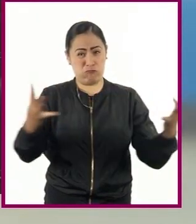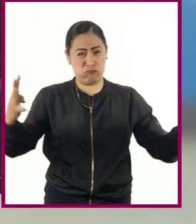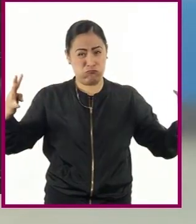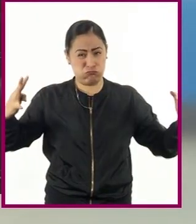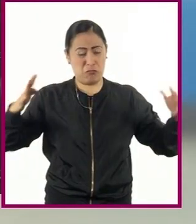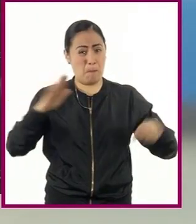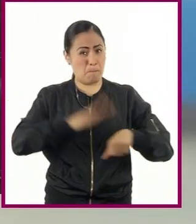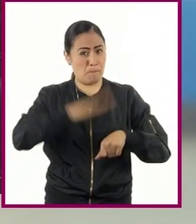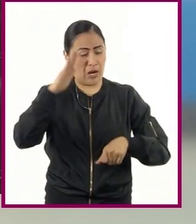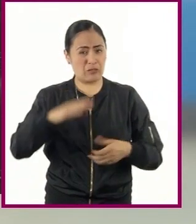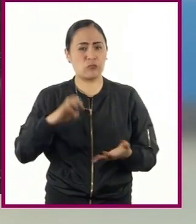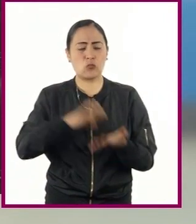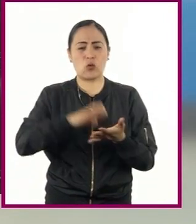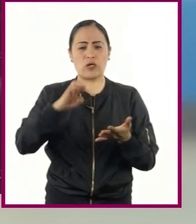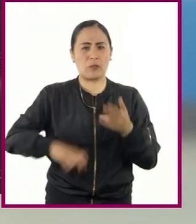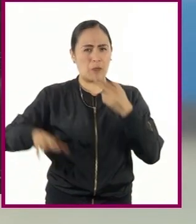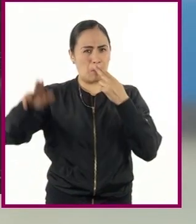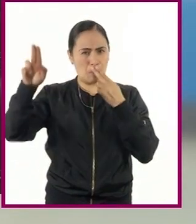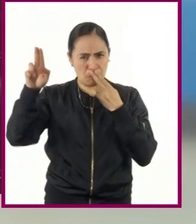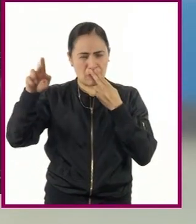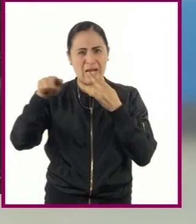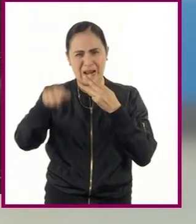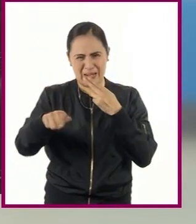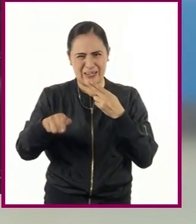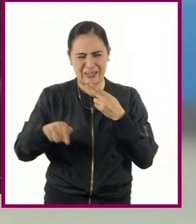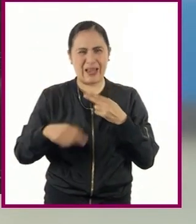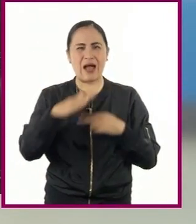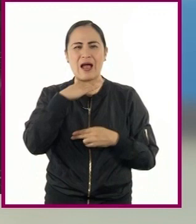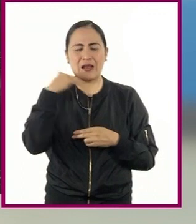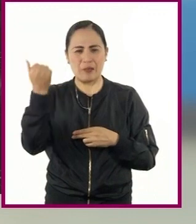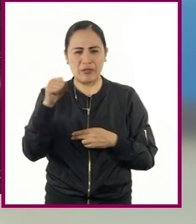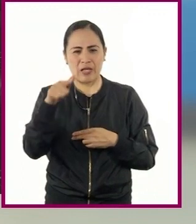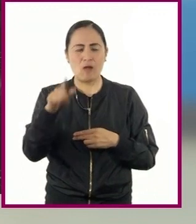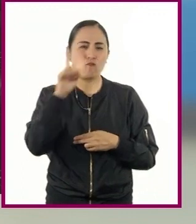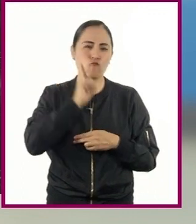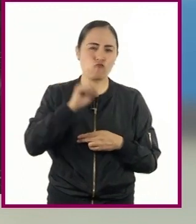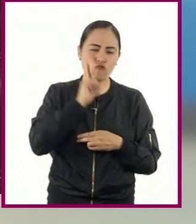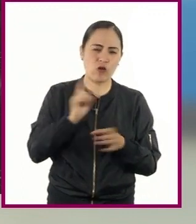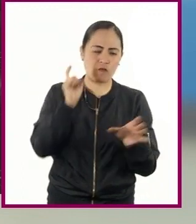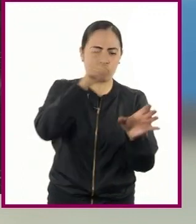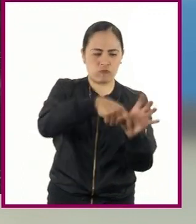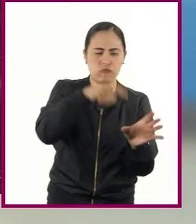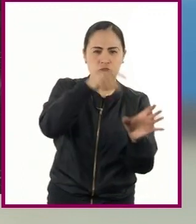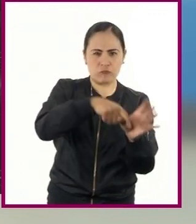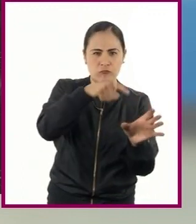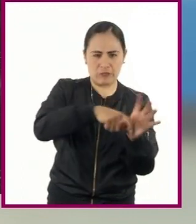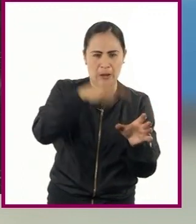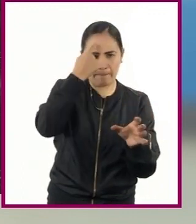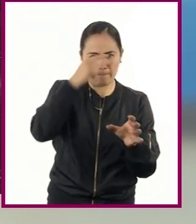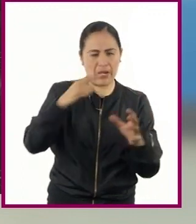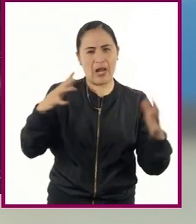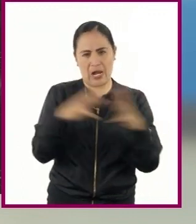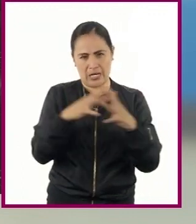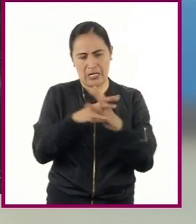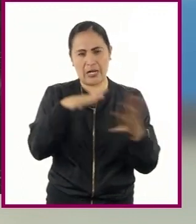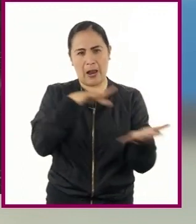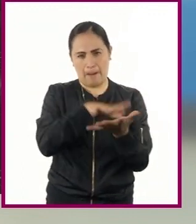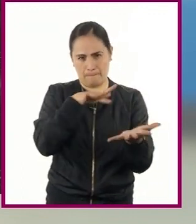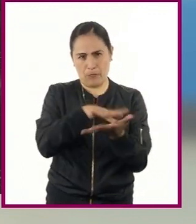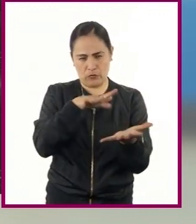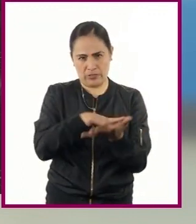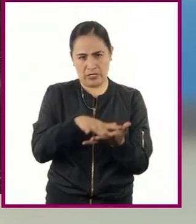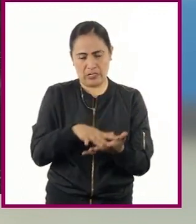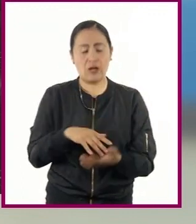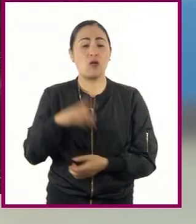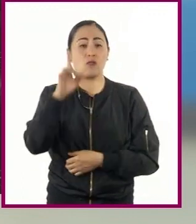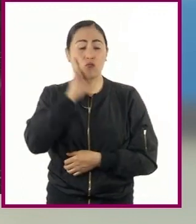Alemania nazi, que empleó masivamente a mujeres en su industria de guerra y en las actividades económicas en general, la cifra